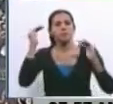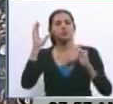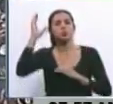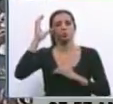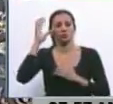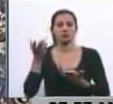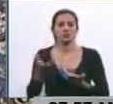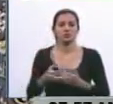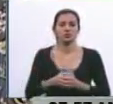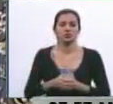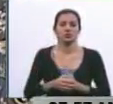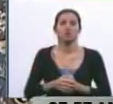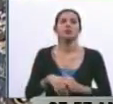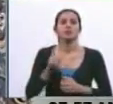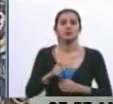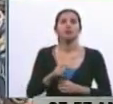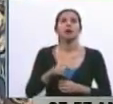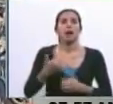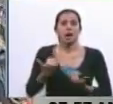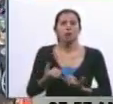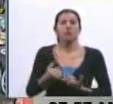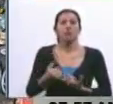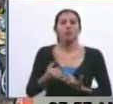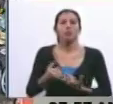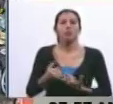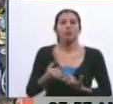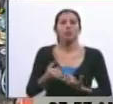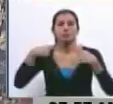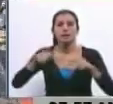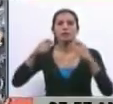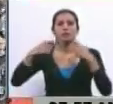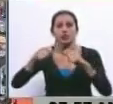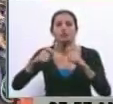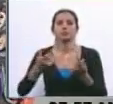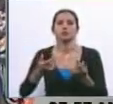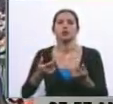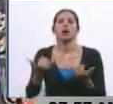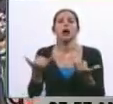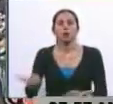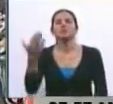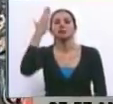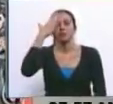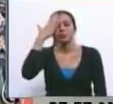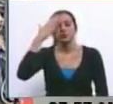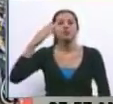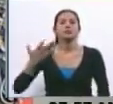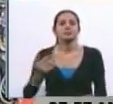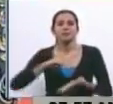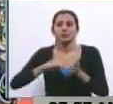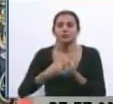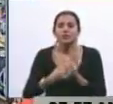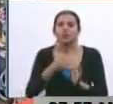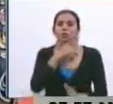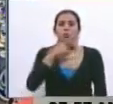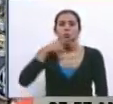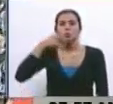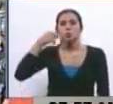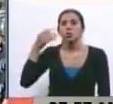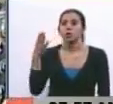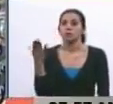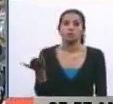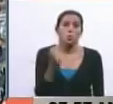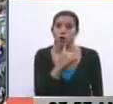de comprender exactamente que hoy en día sabemos lo que es la falta del azúcar. Y hoy en